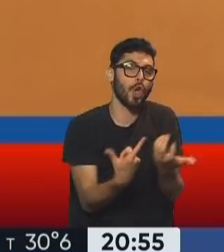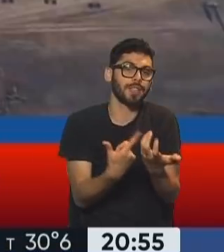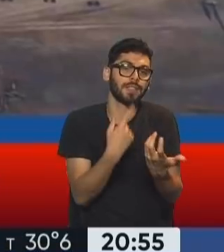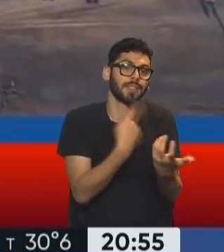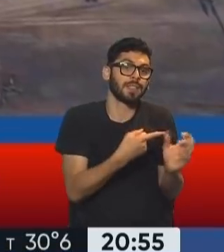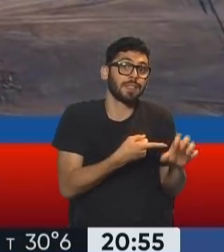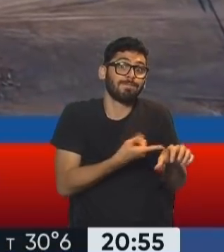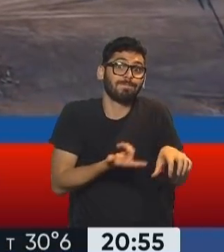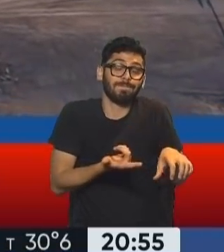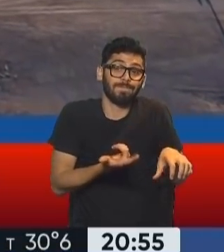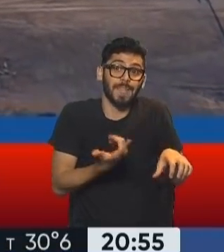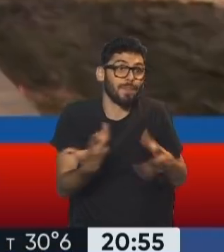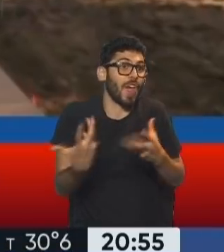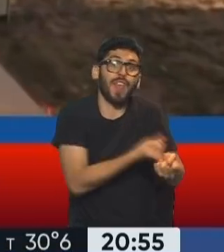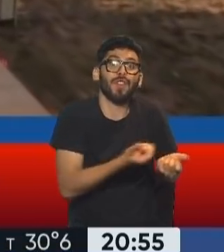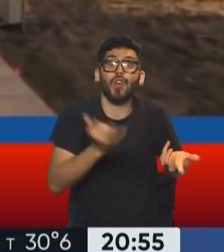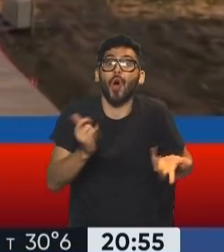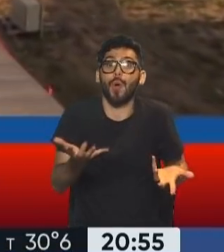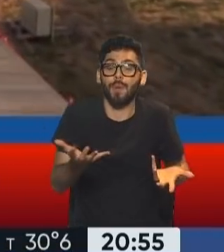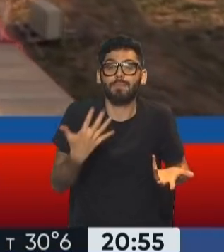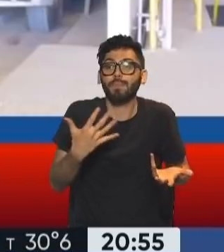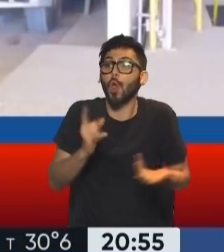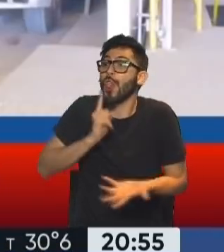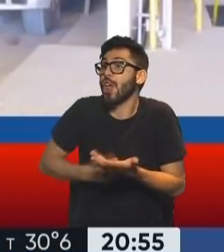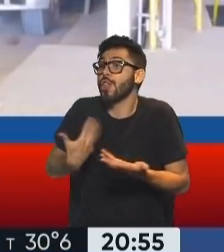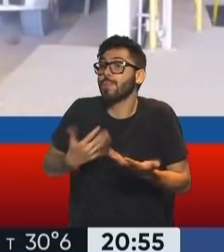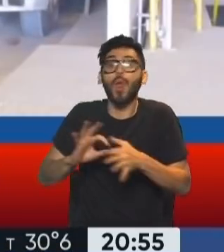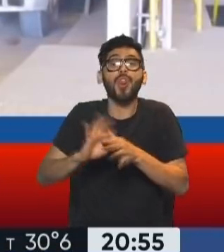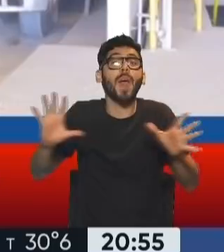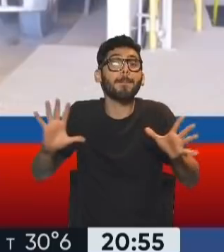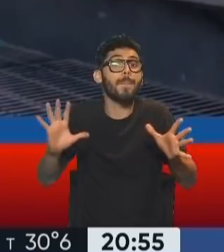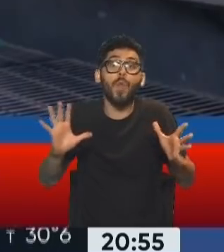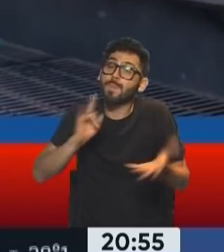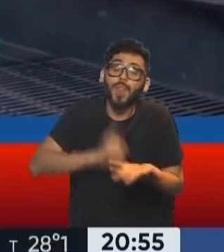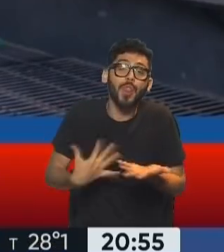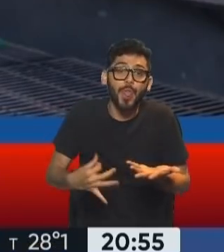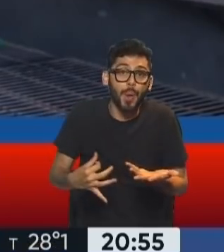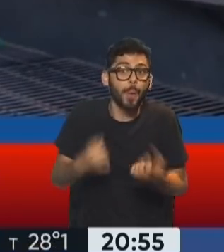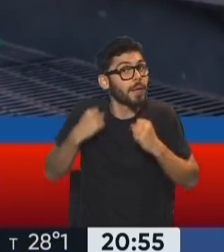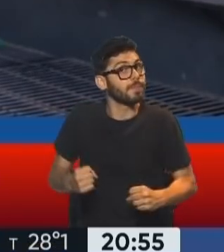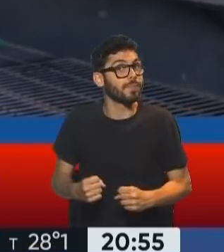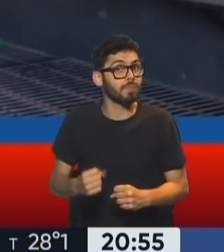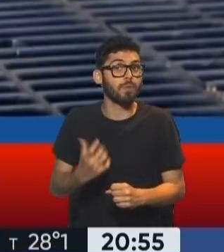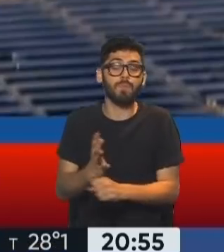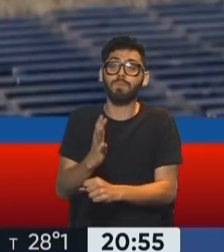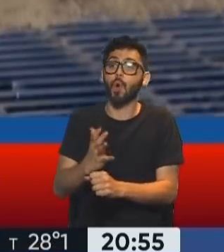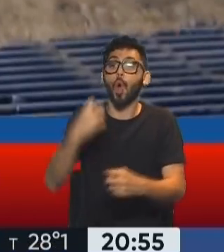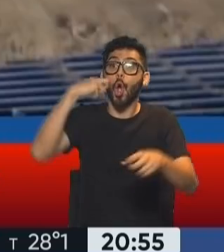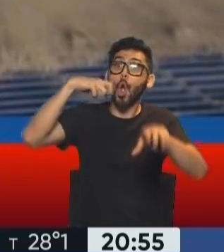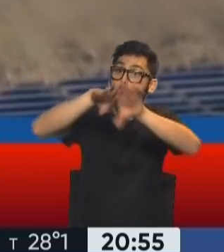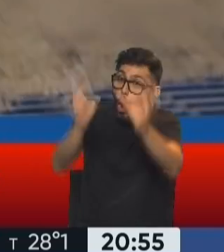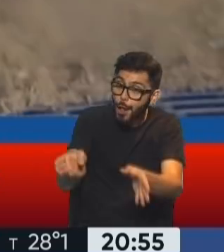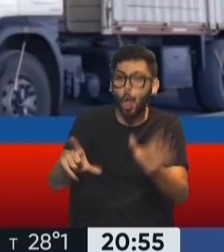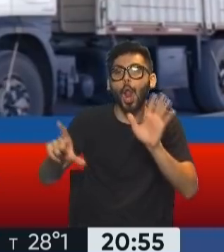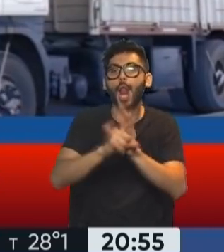aguantar la decisión, porque era democrático llevar al Congreso de la Nación una ley de expropiación que era discutir